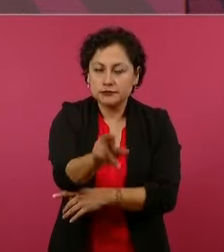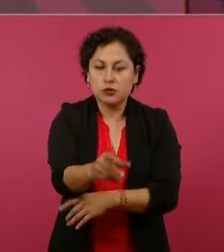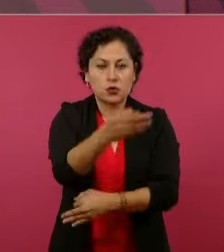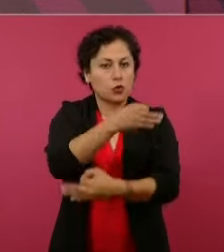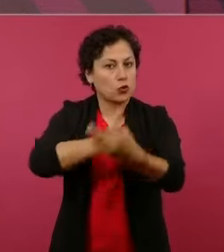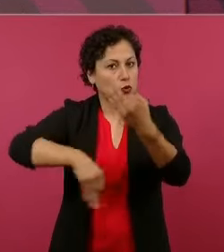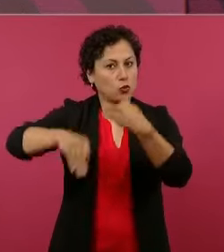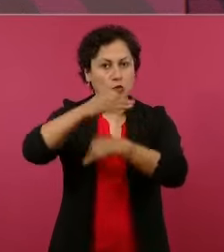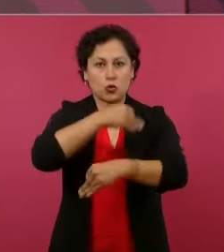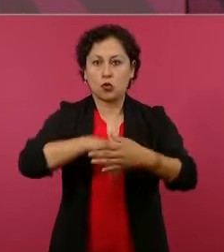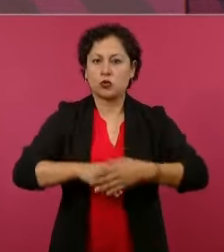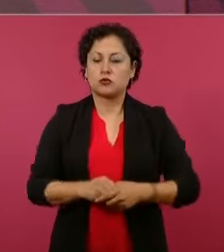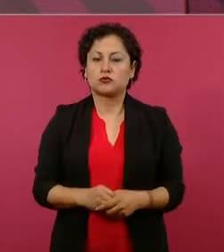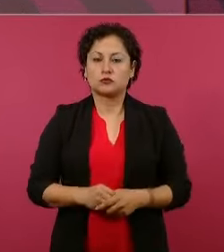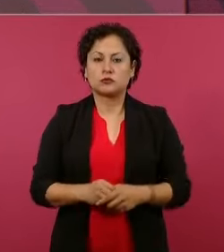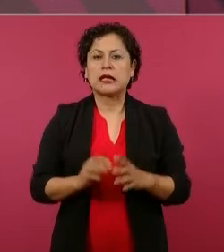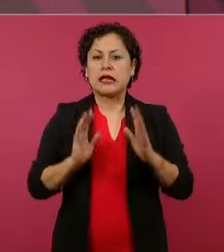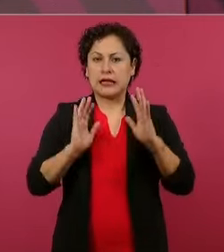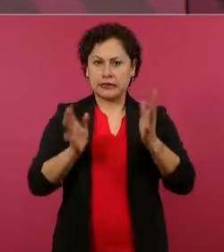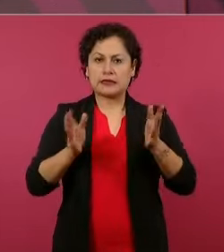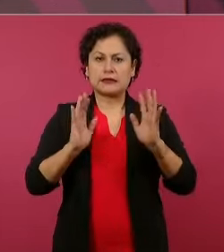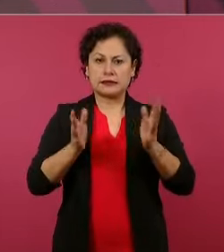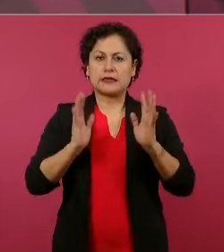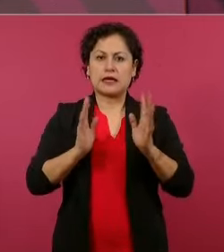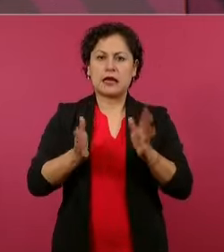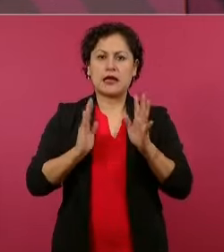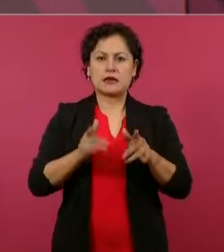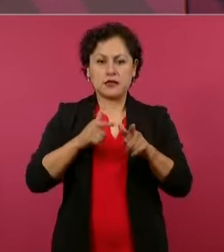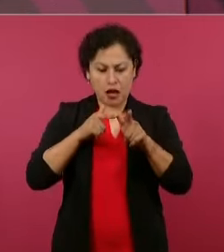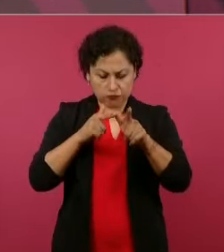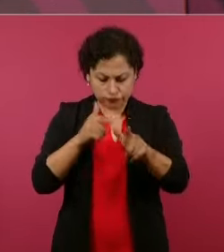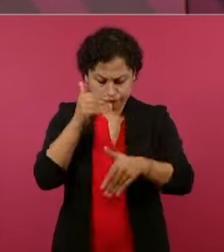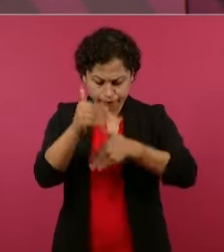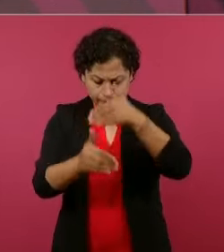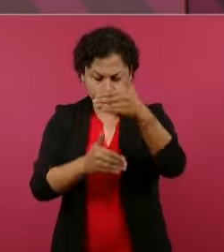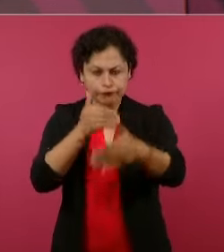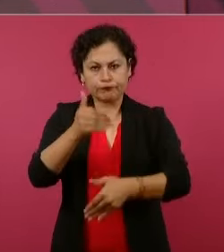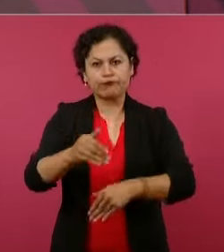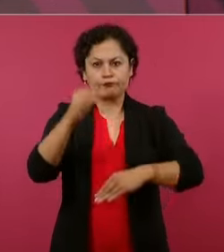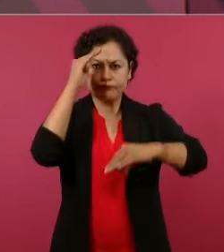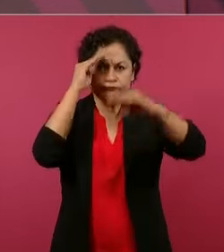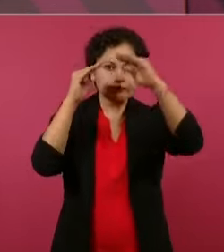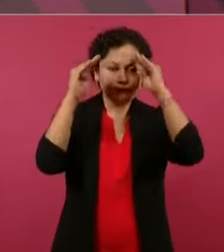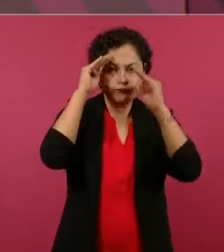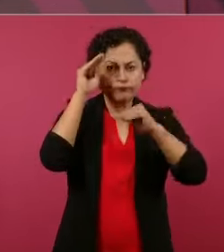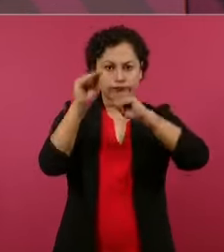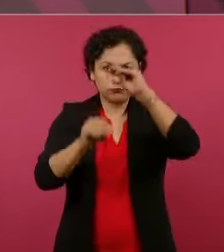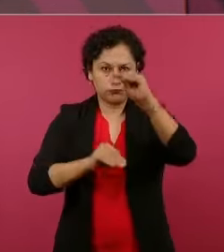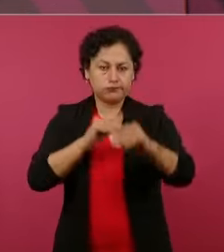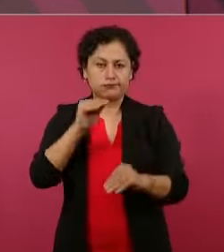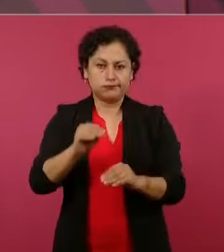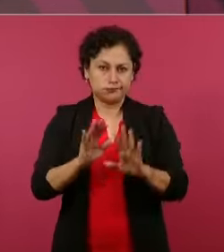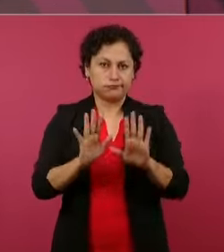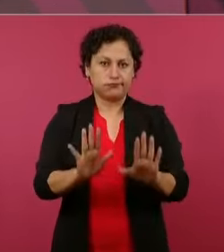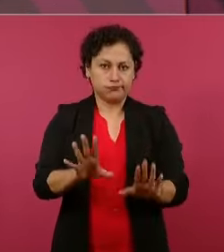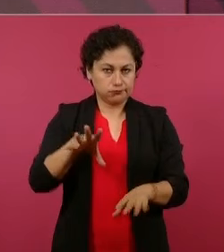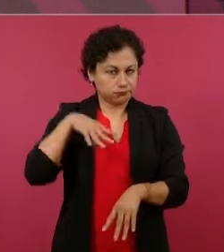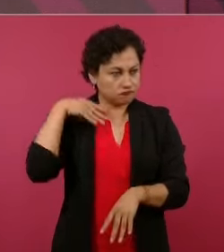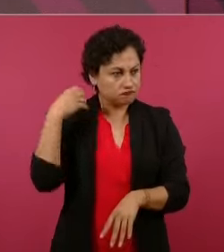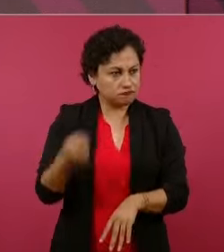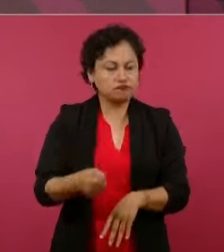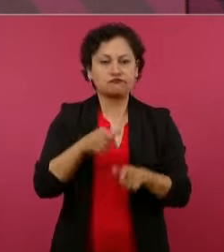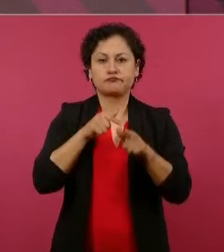servicios y se está haciendo un gran esfuerzo no queremos adelantarles